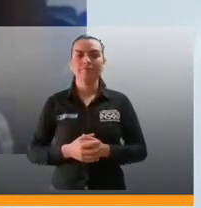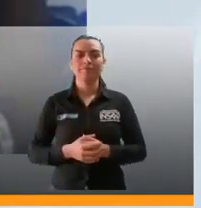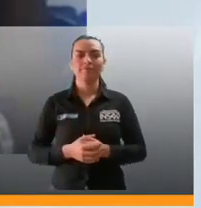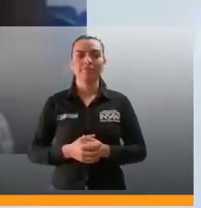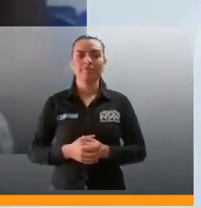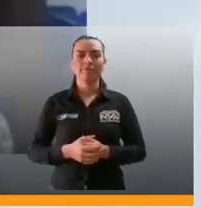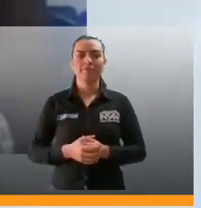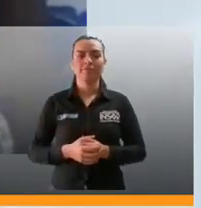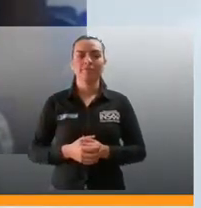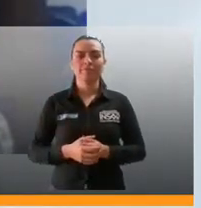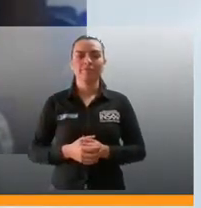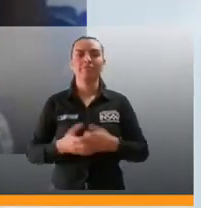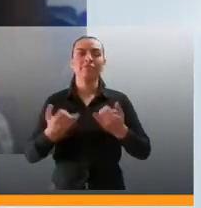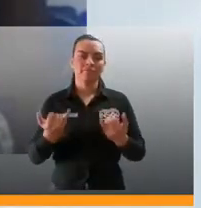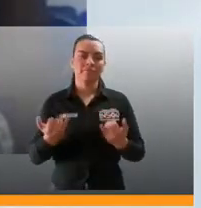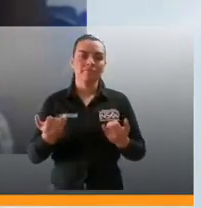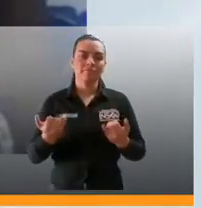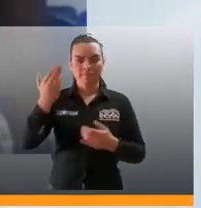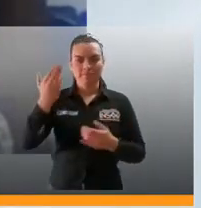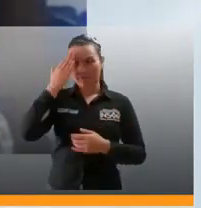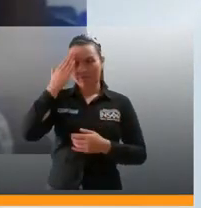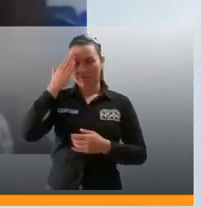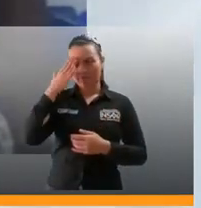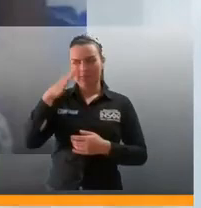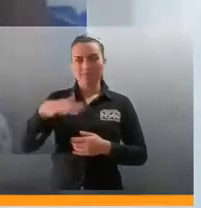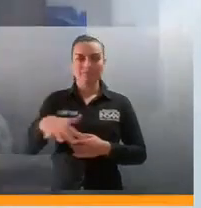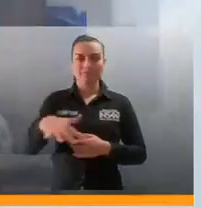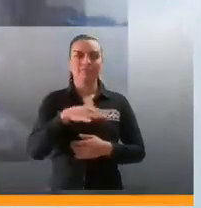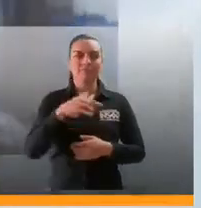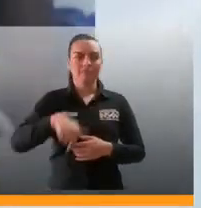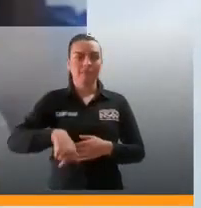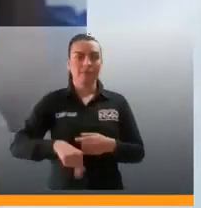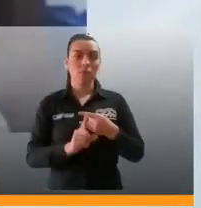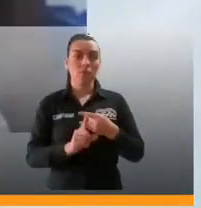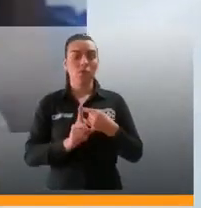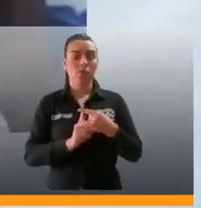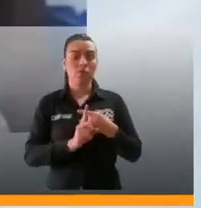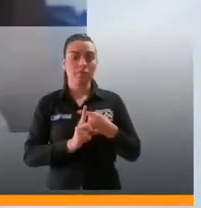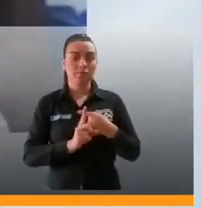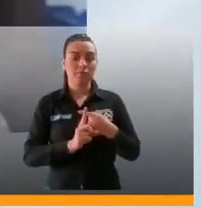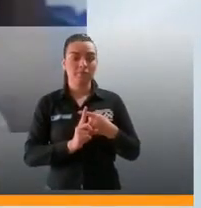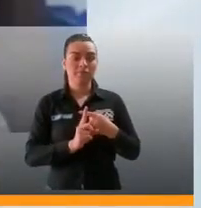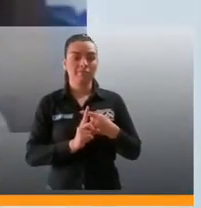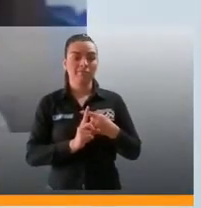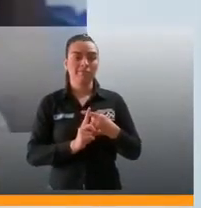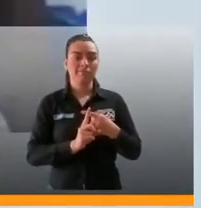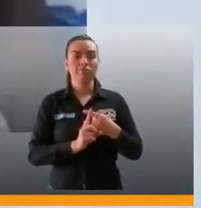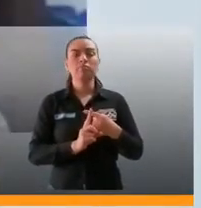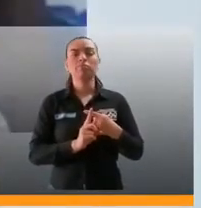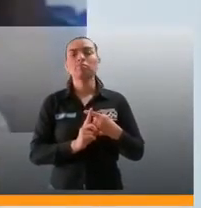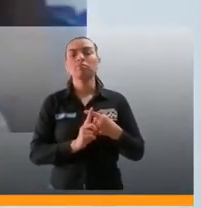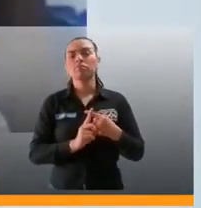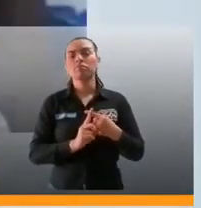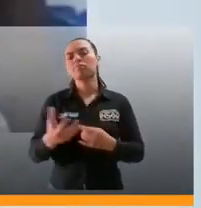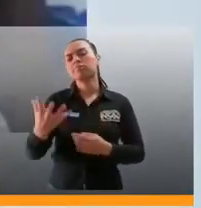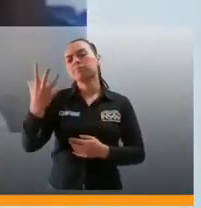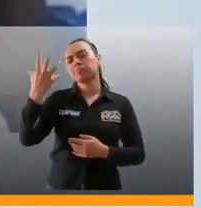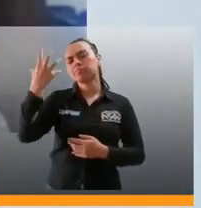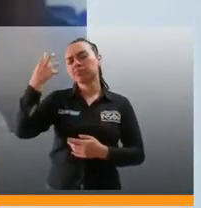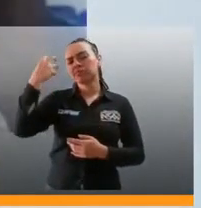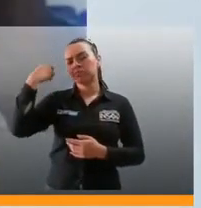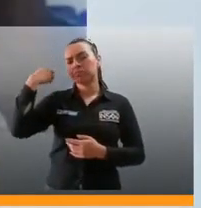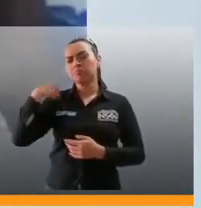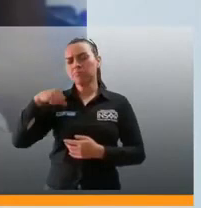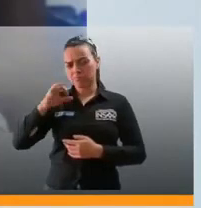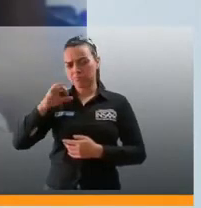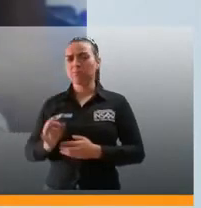Tenemos claro que nuestros más en Uniminuto desde su principio es